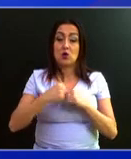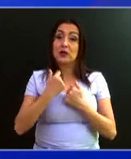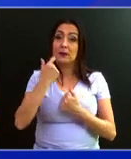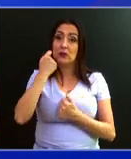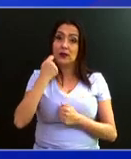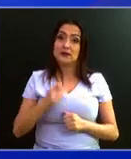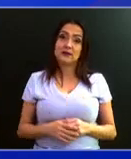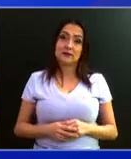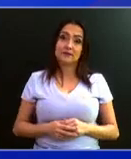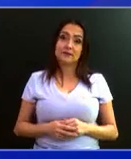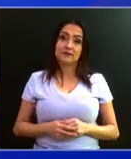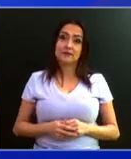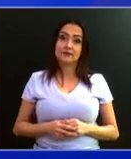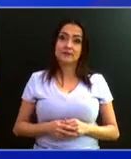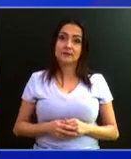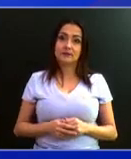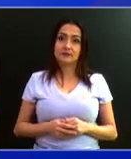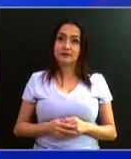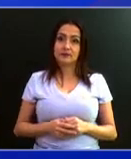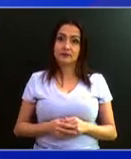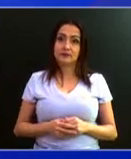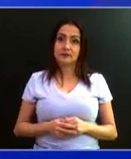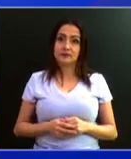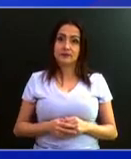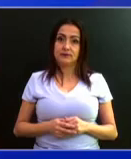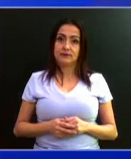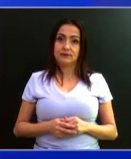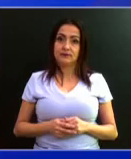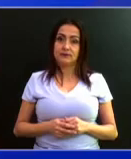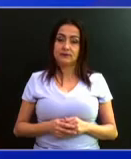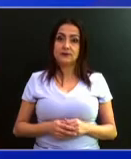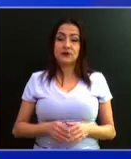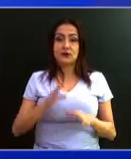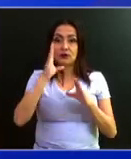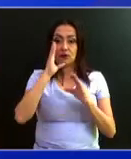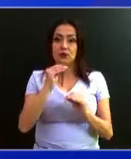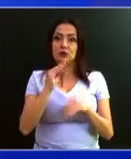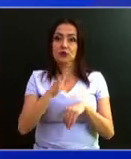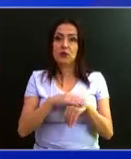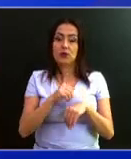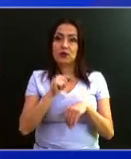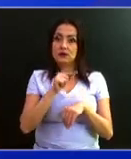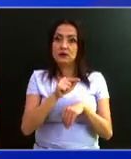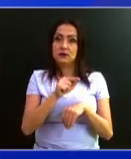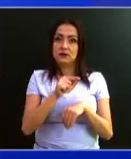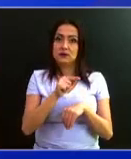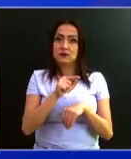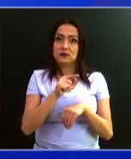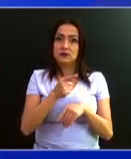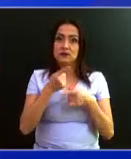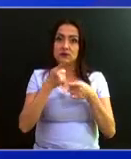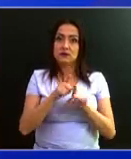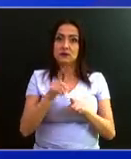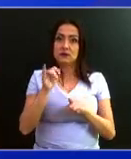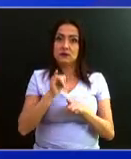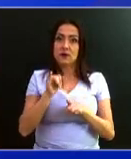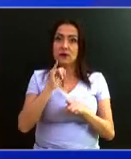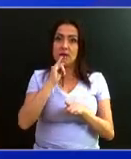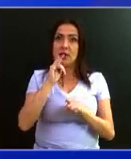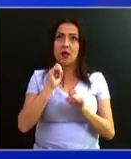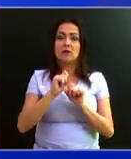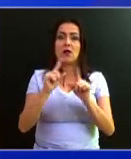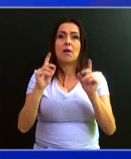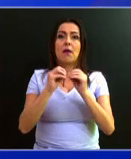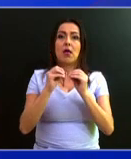mujeres. Para finiquitar un poco aquí los datos con respecto a estos hechos también, y también para dar un panorama